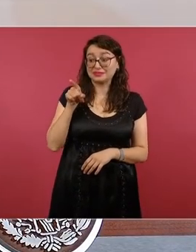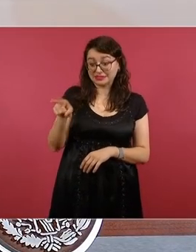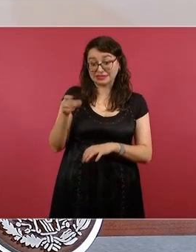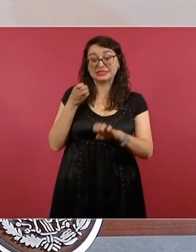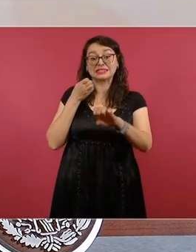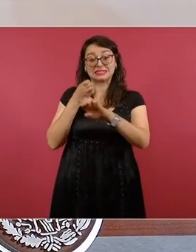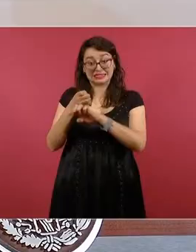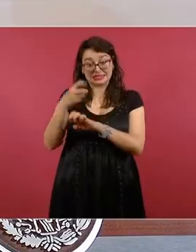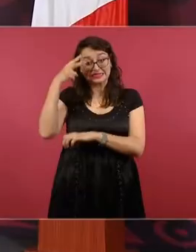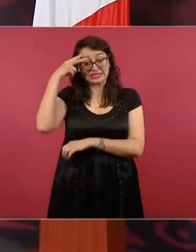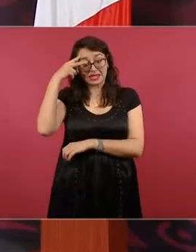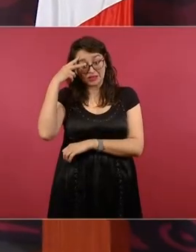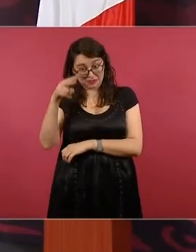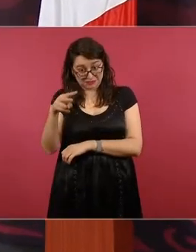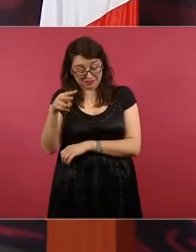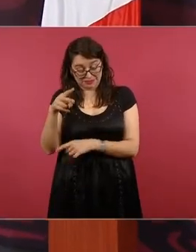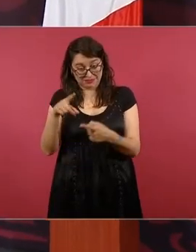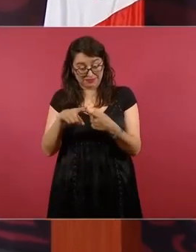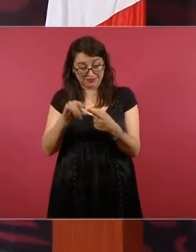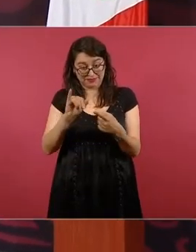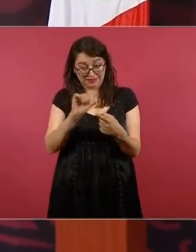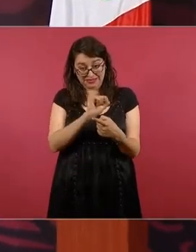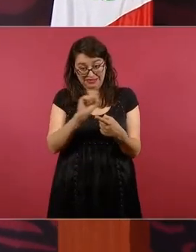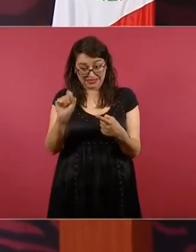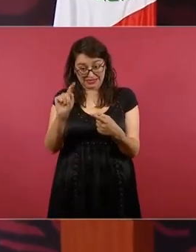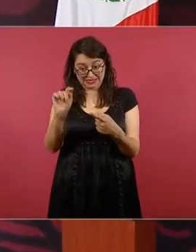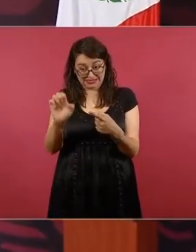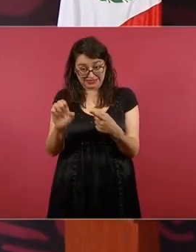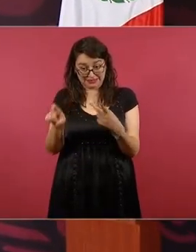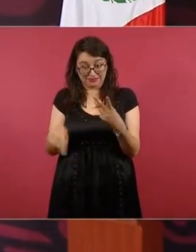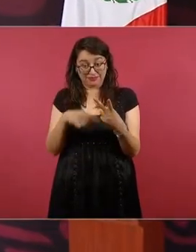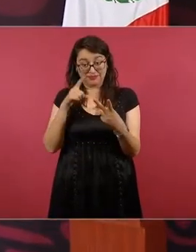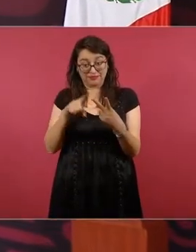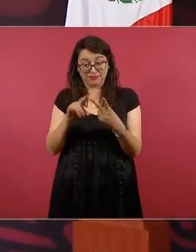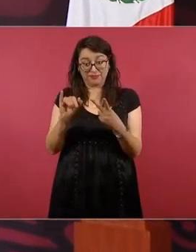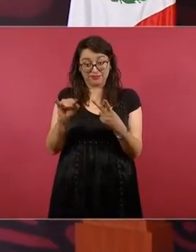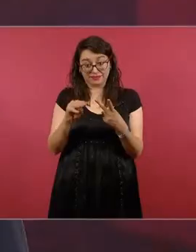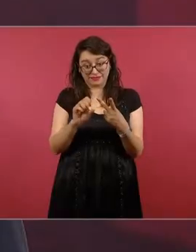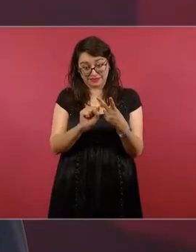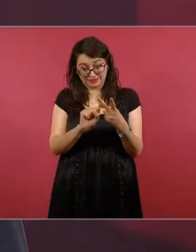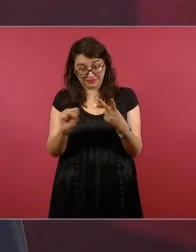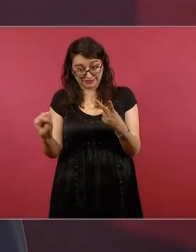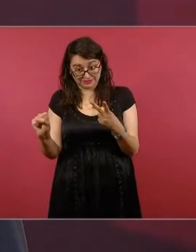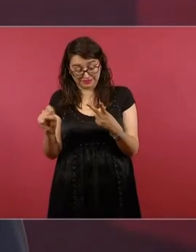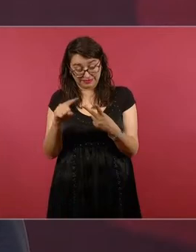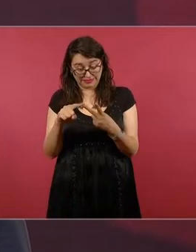como en el ISSSTE y como en otros organismos,